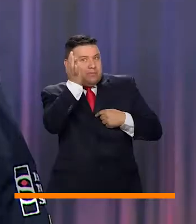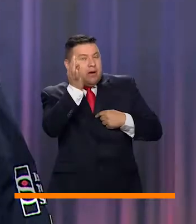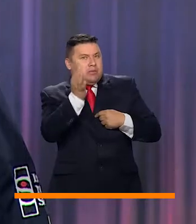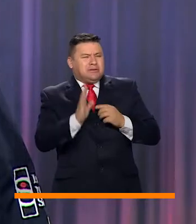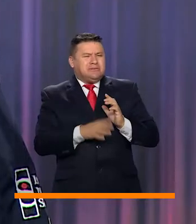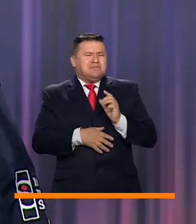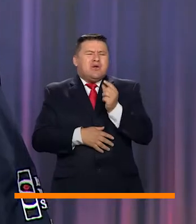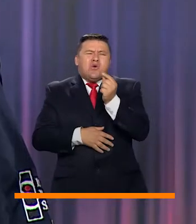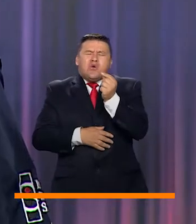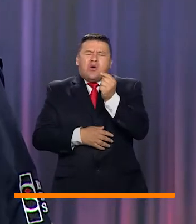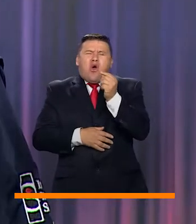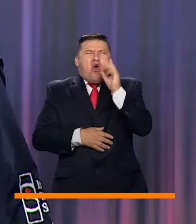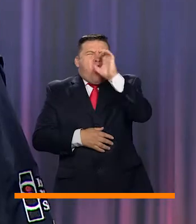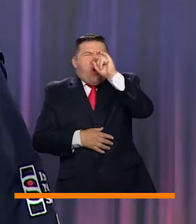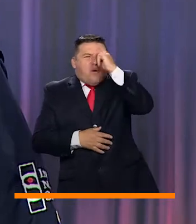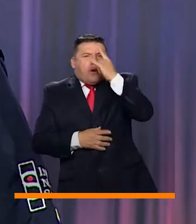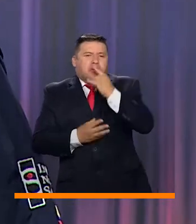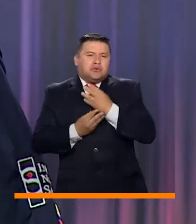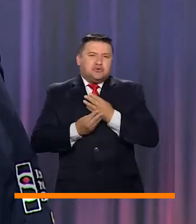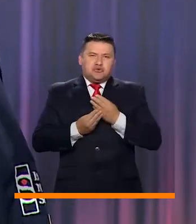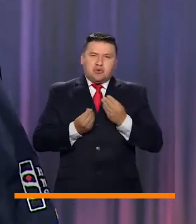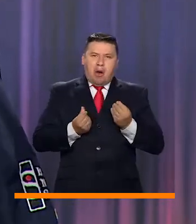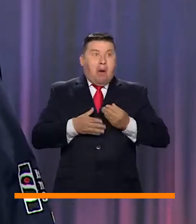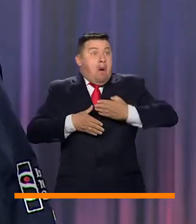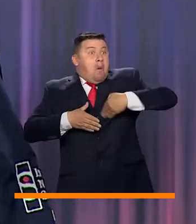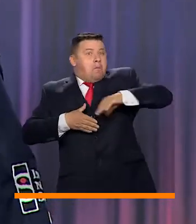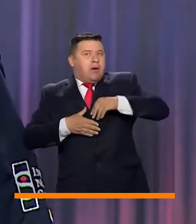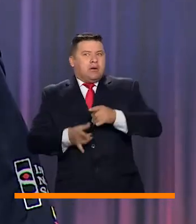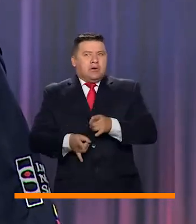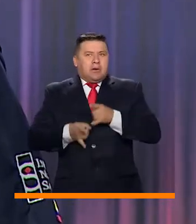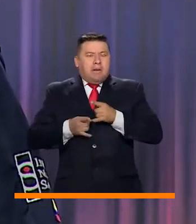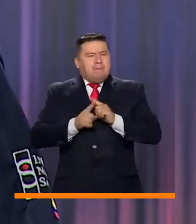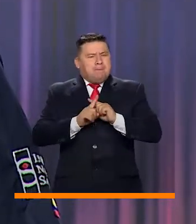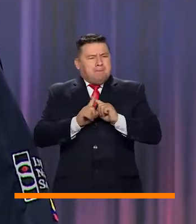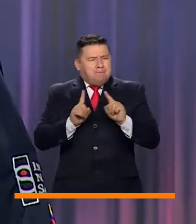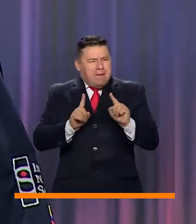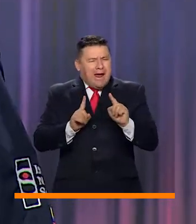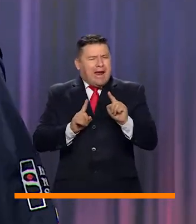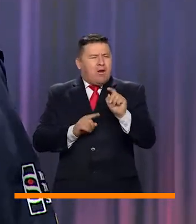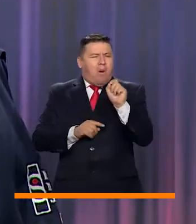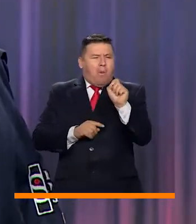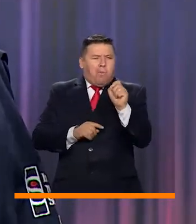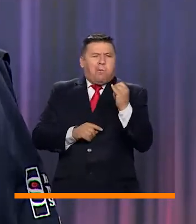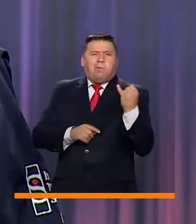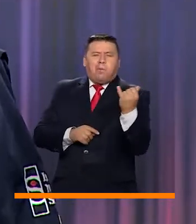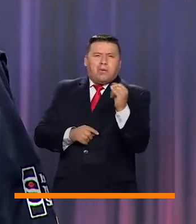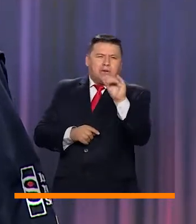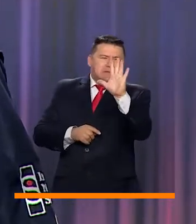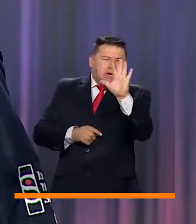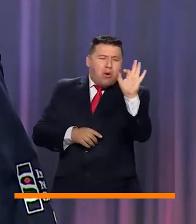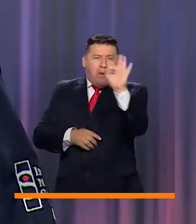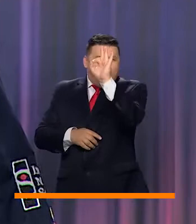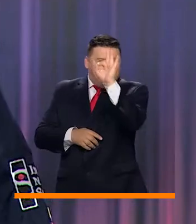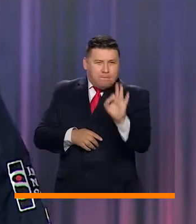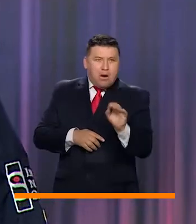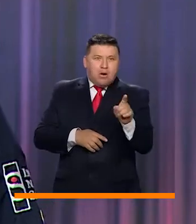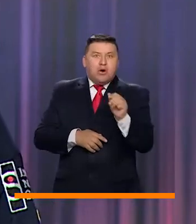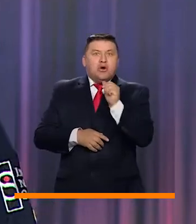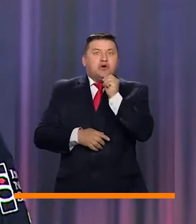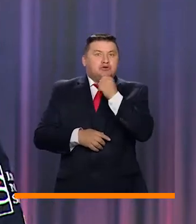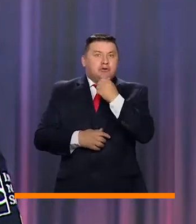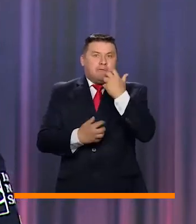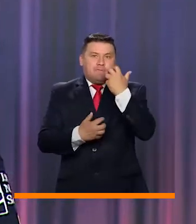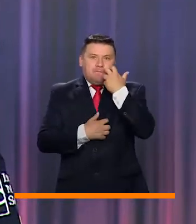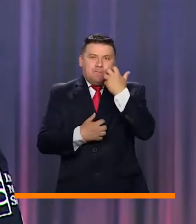esos síntomas pueden ser muy leves o incluso ser inexistentes. Sin embargo, un pequeño porcentaje, alrededor de un 5%,